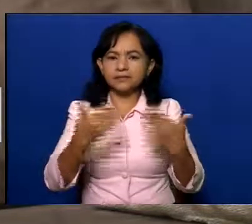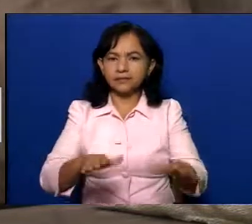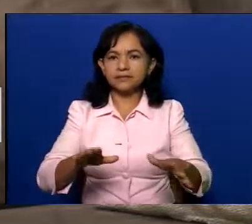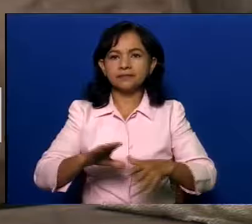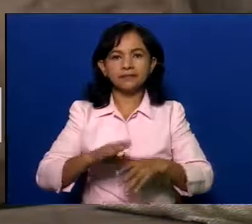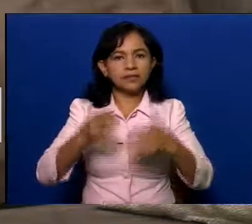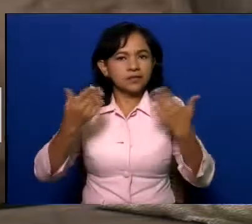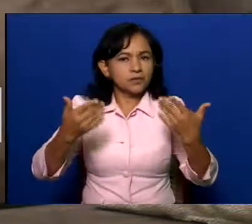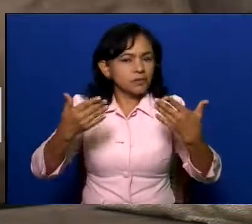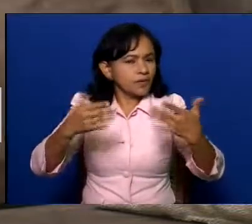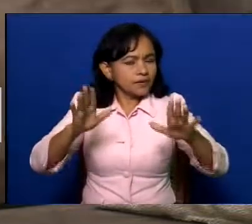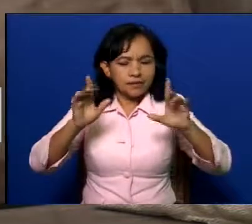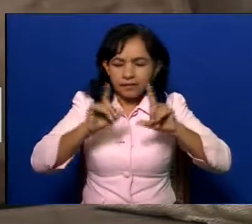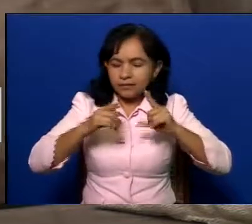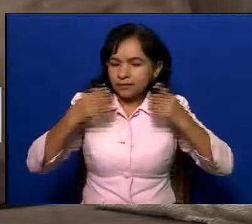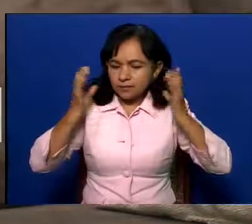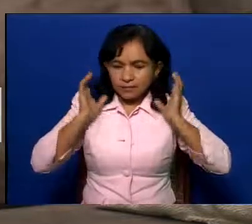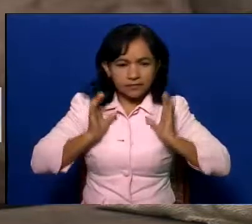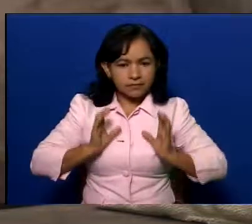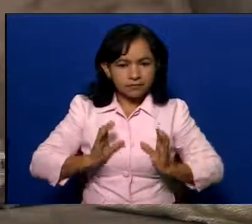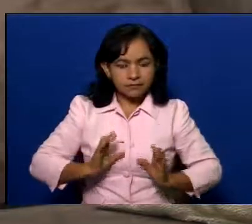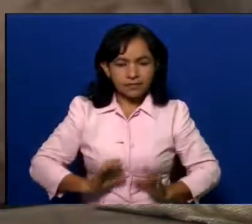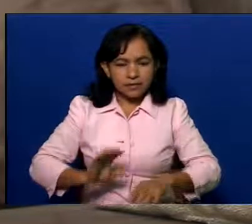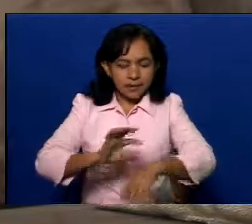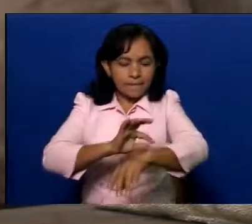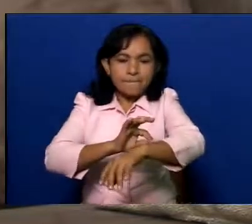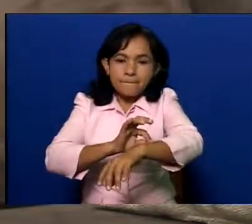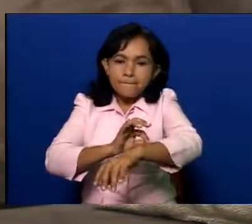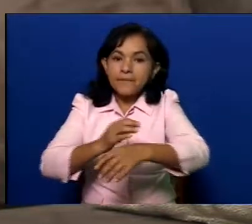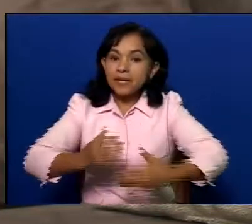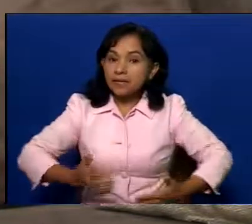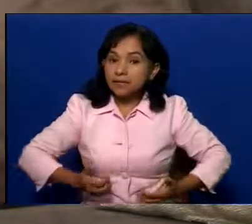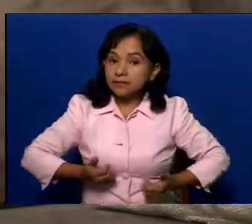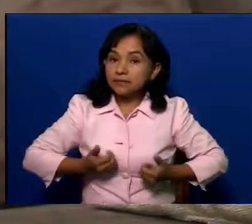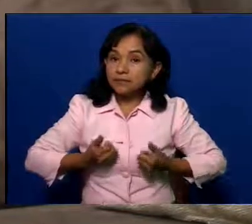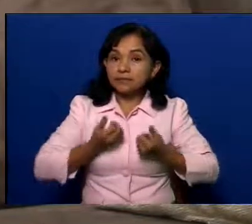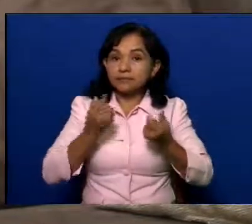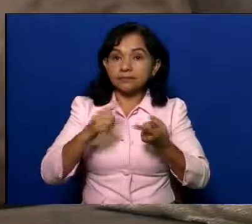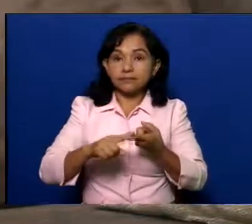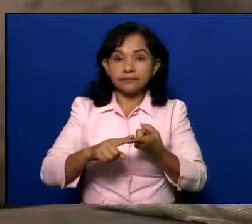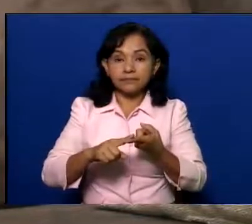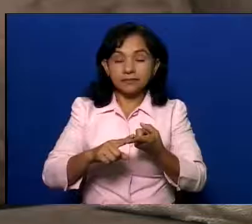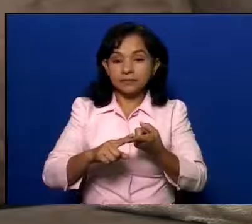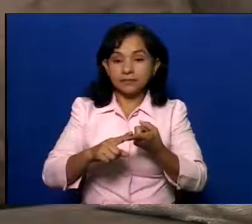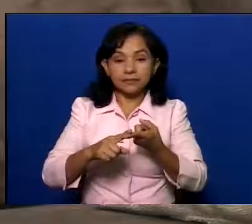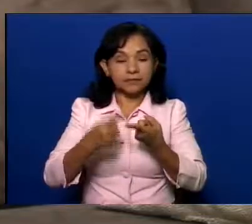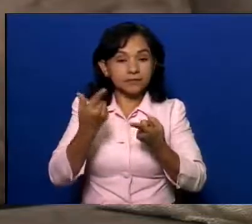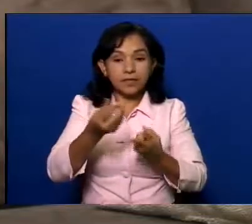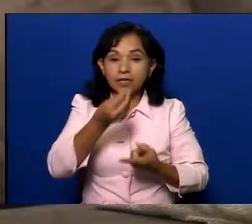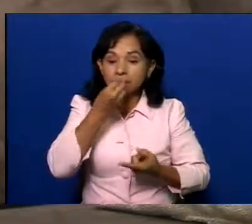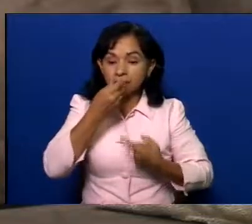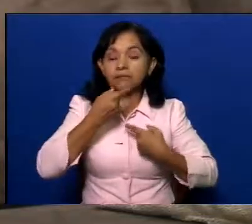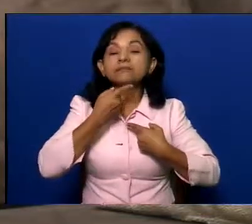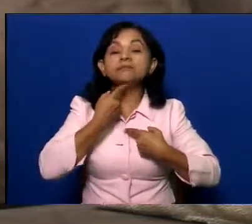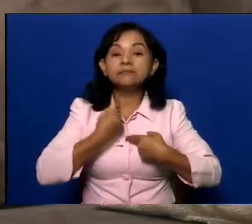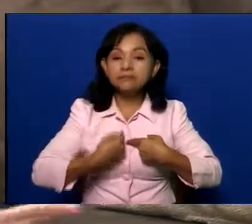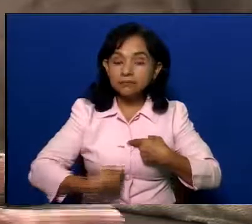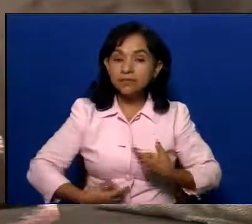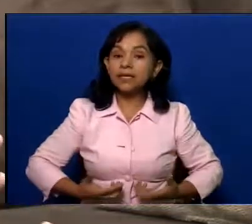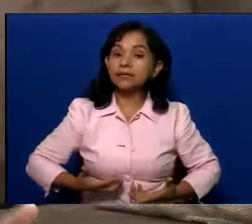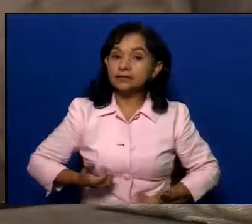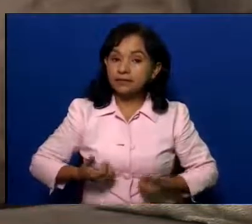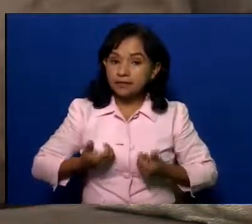en cualquier lugar. Hay cánceres en la piel, hay cánceres que se generan en todo el aparato digestivo, hay